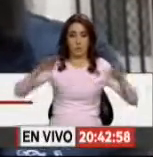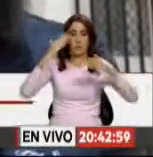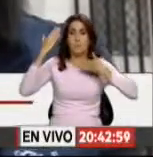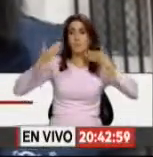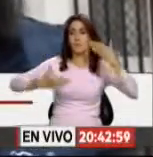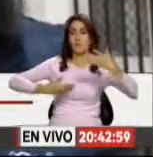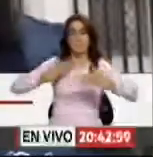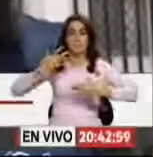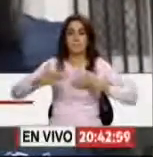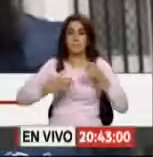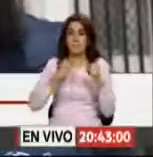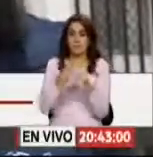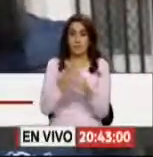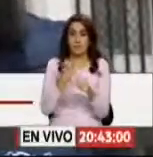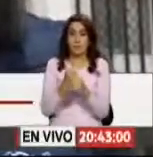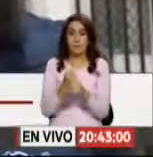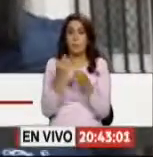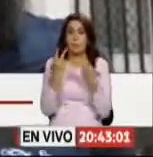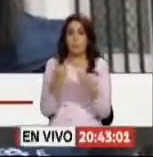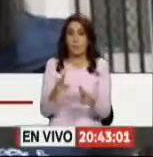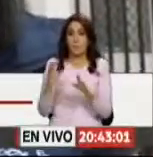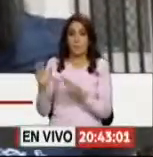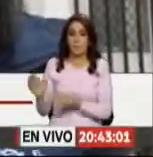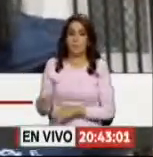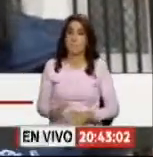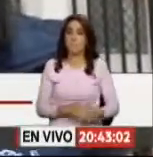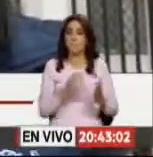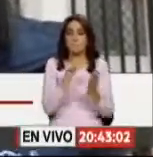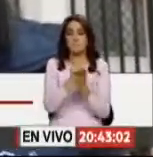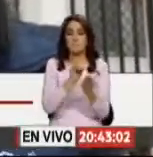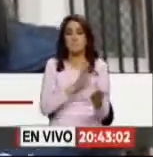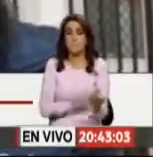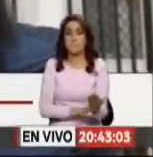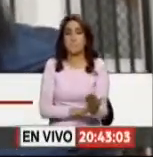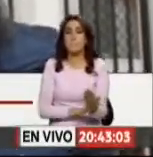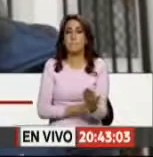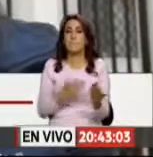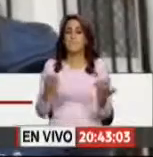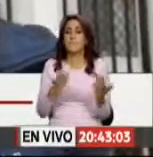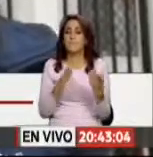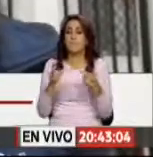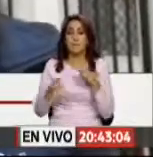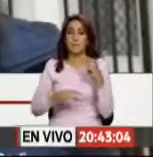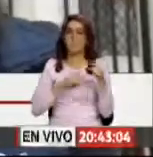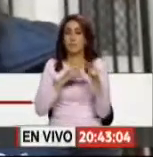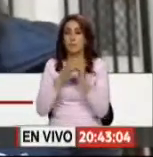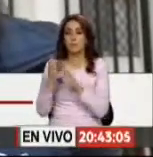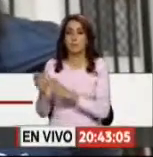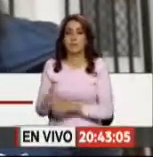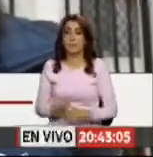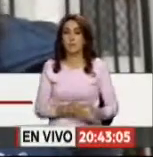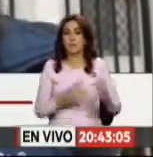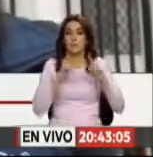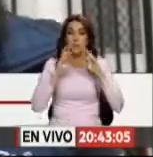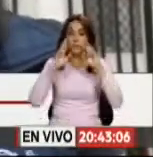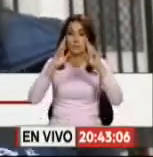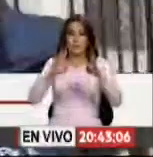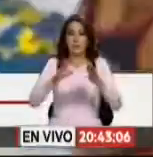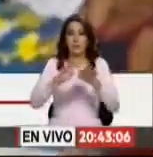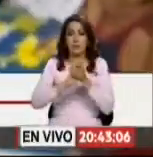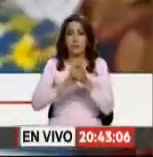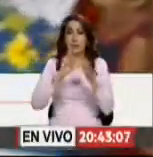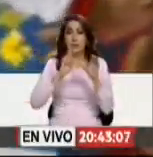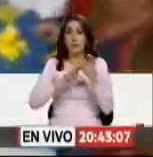de trabajar con nosotros y muy contentas de que este proyecto se lo siga haciendo. Entraría dentro de lo que es la misión